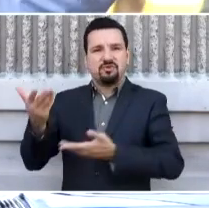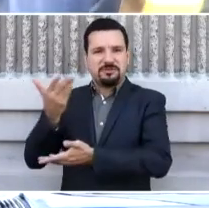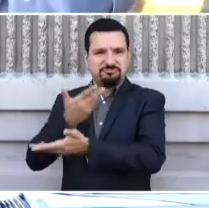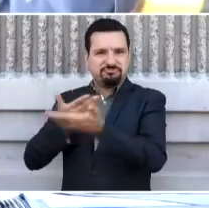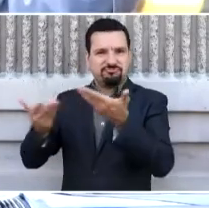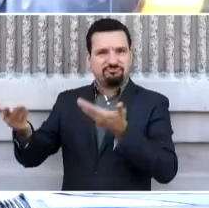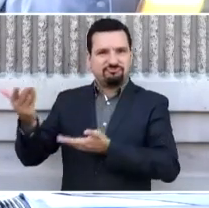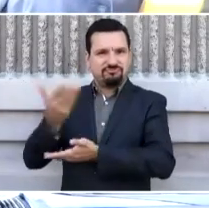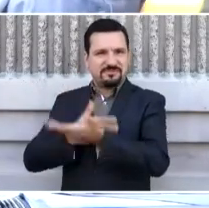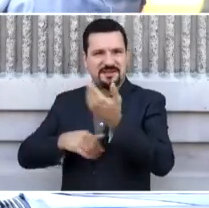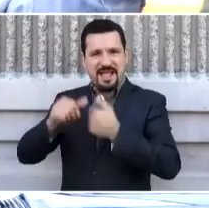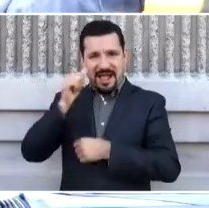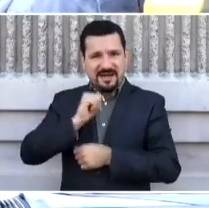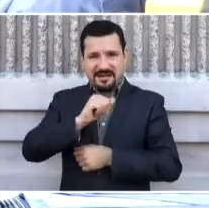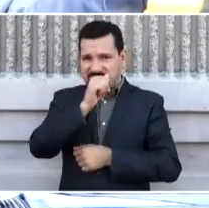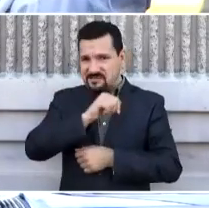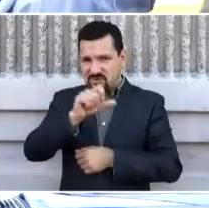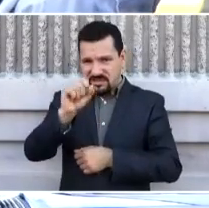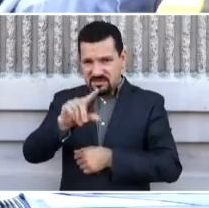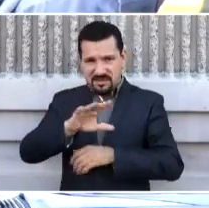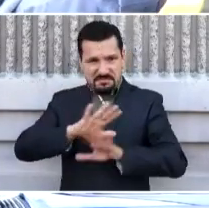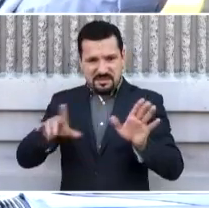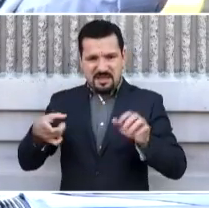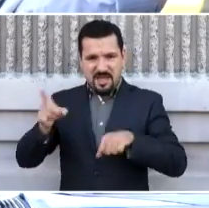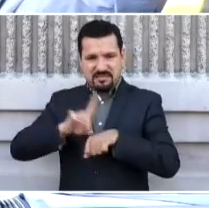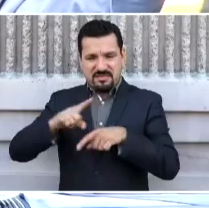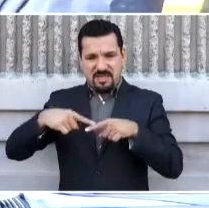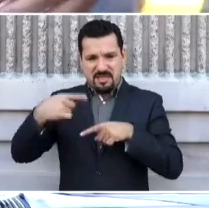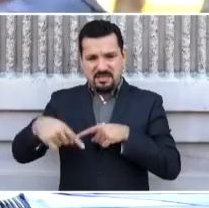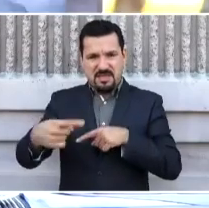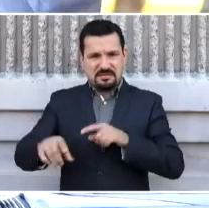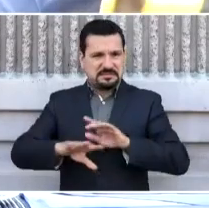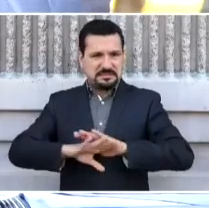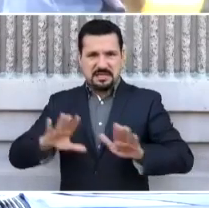que Arizona también va a levantar ya en unos días más